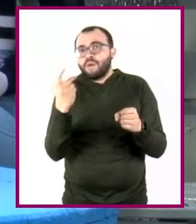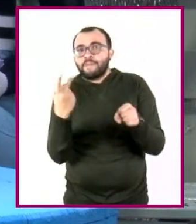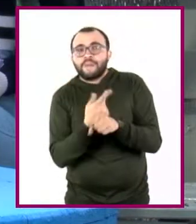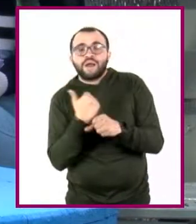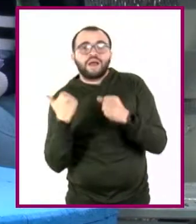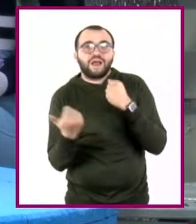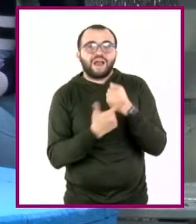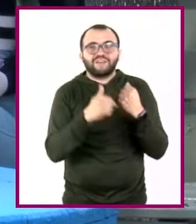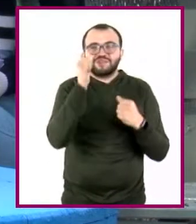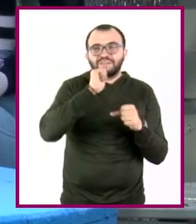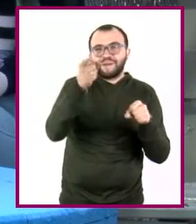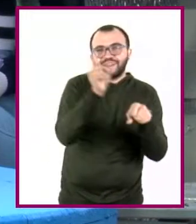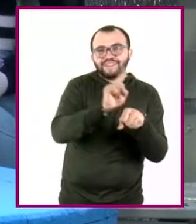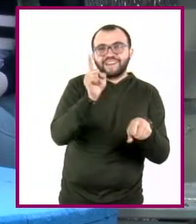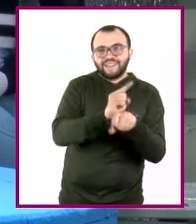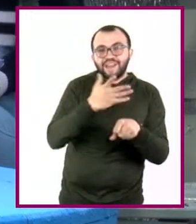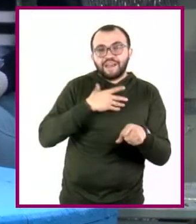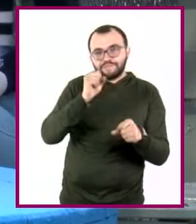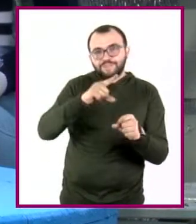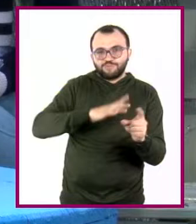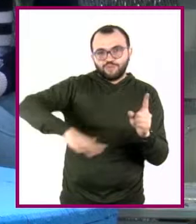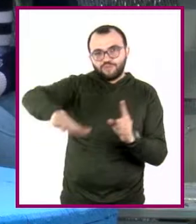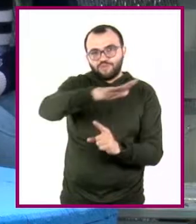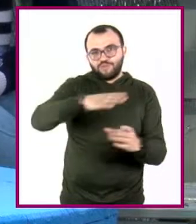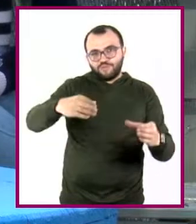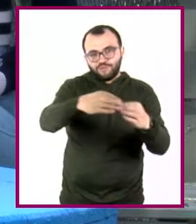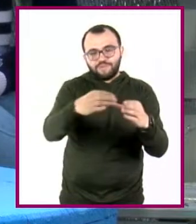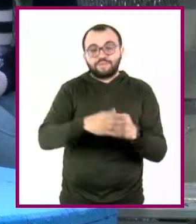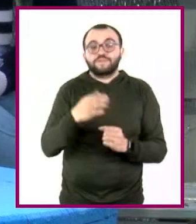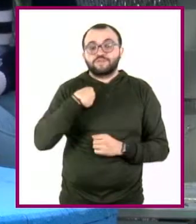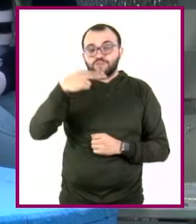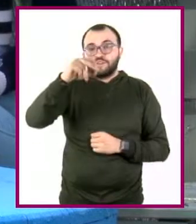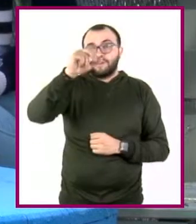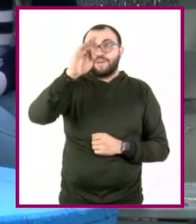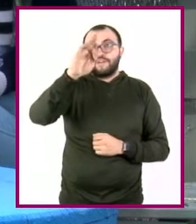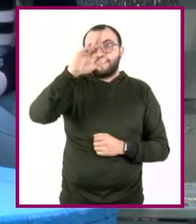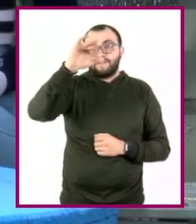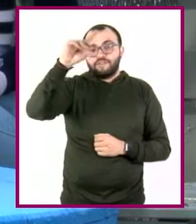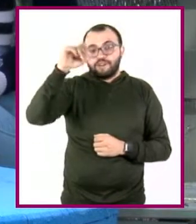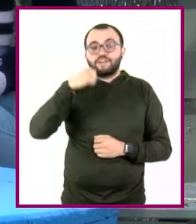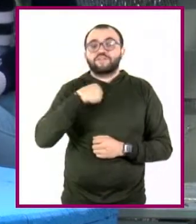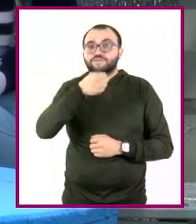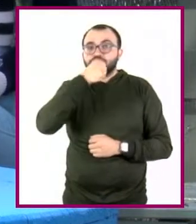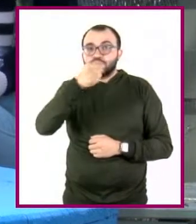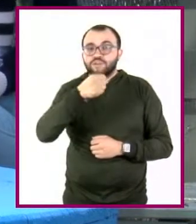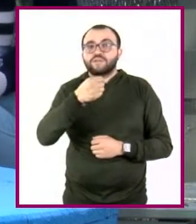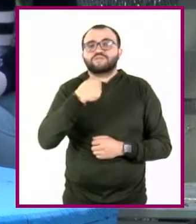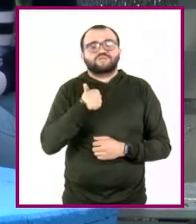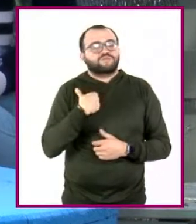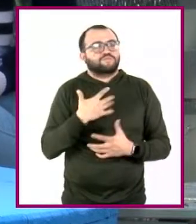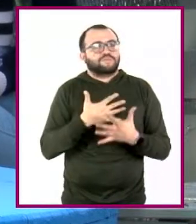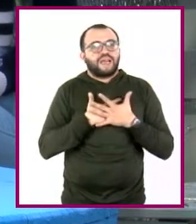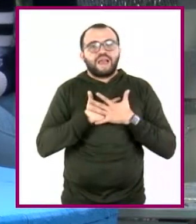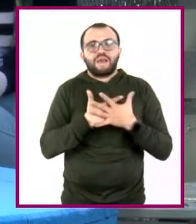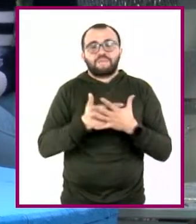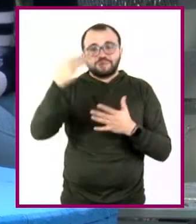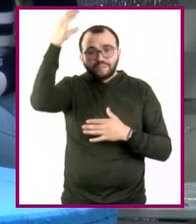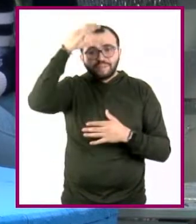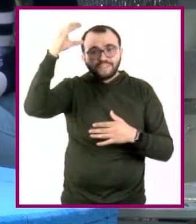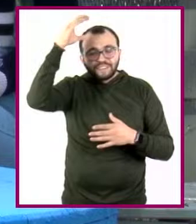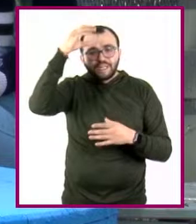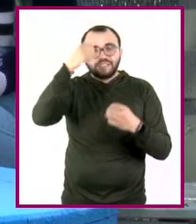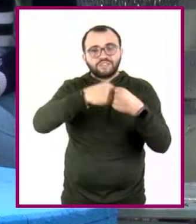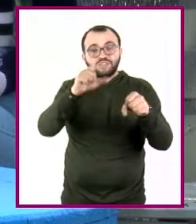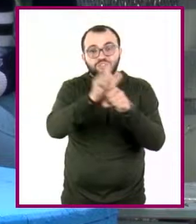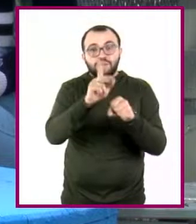vives de manera cotidiana en tu comunidad. Yo soy Frida, reportera del periódico escolar. Soy una apasionada de las ciencias sociales y